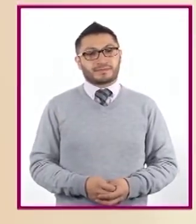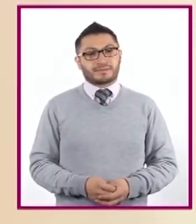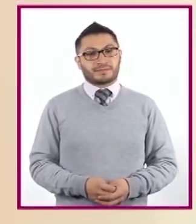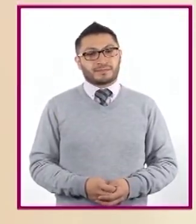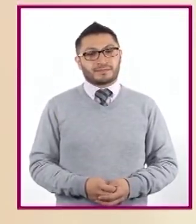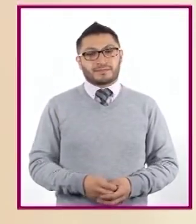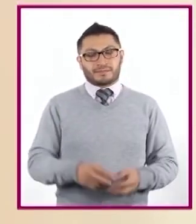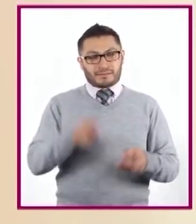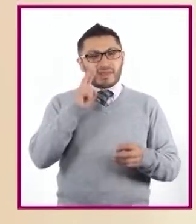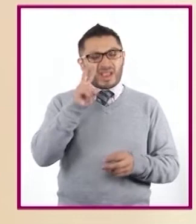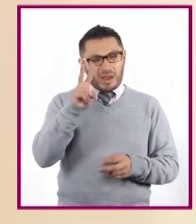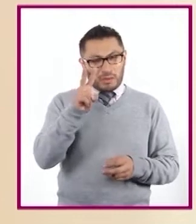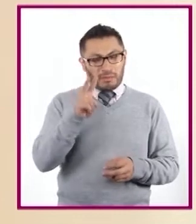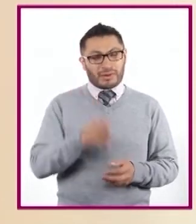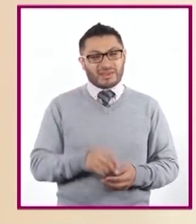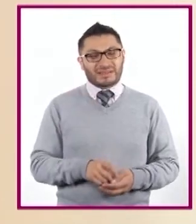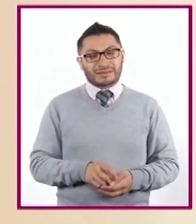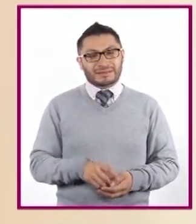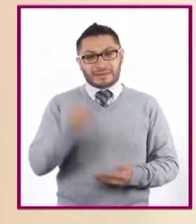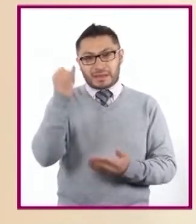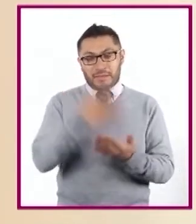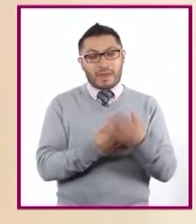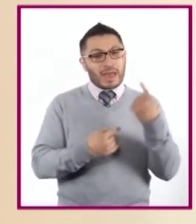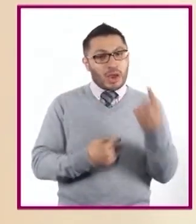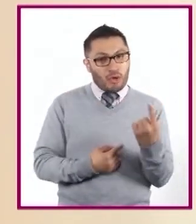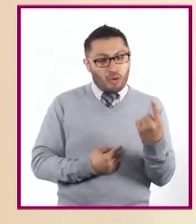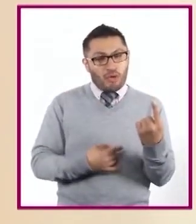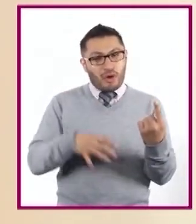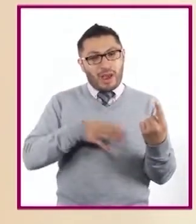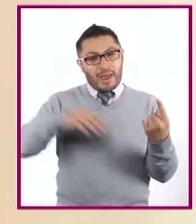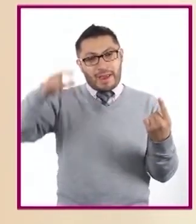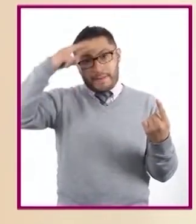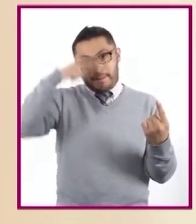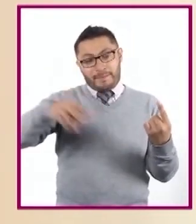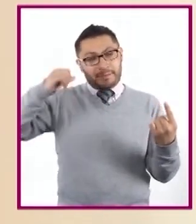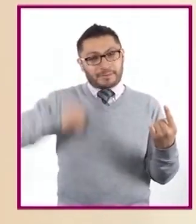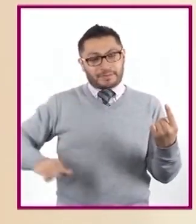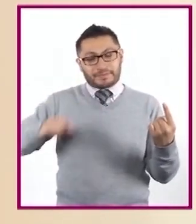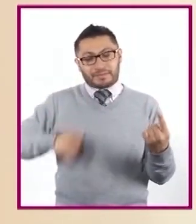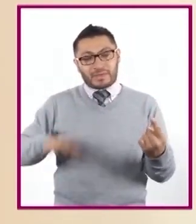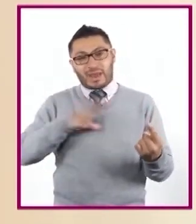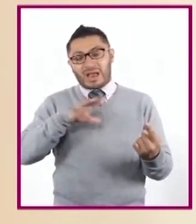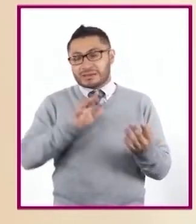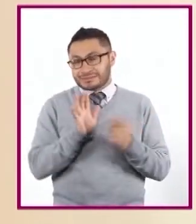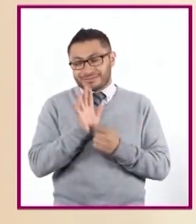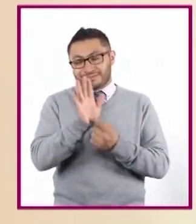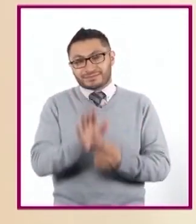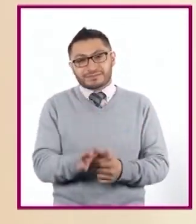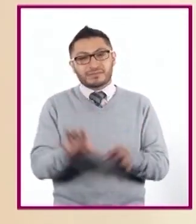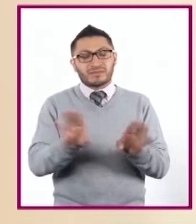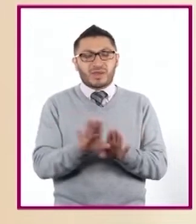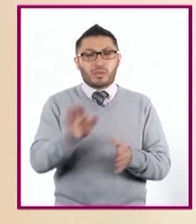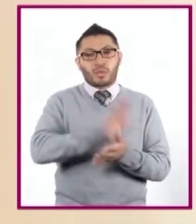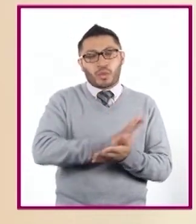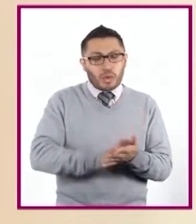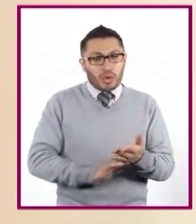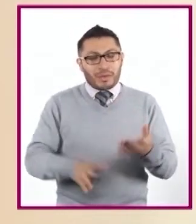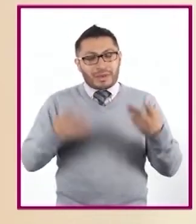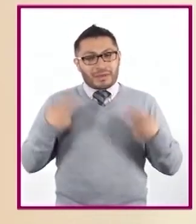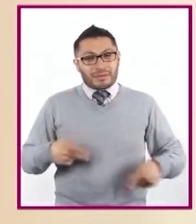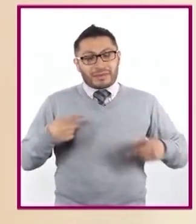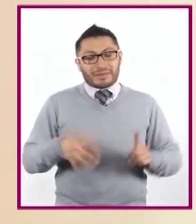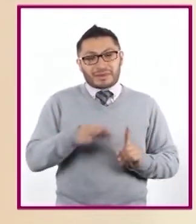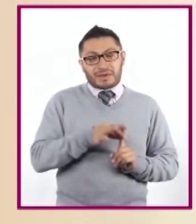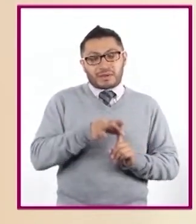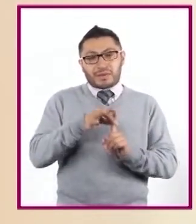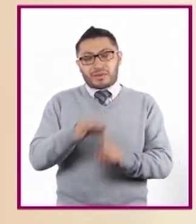Como pudieron darse cuenta, la imagen 1 corresponde al México antiguo, donde se muestra un noble guiando el trabajo agrícola